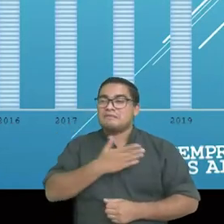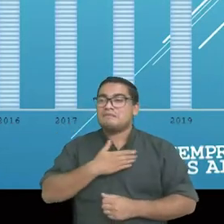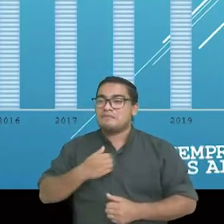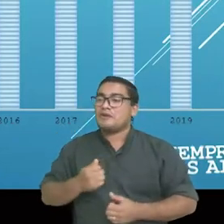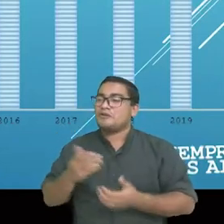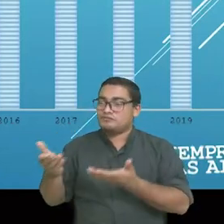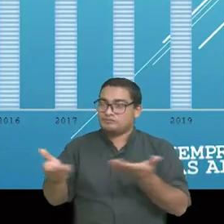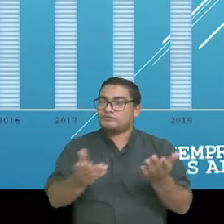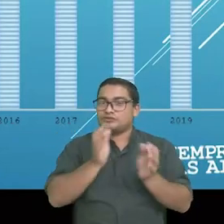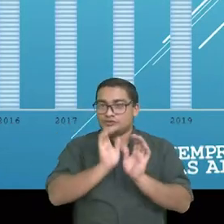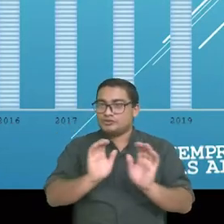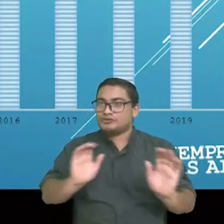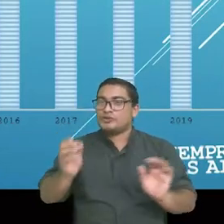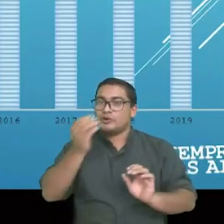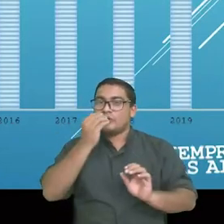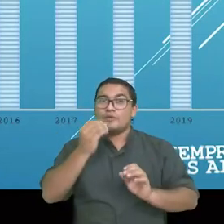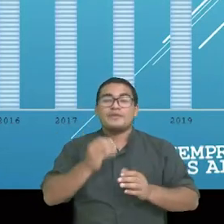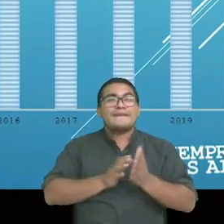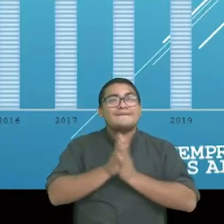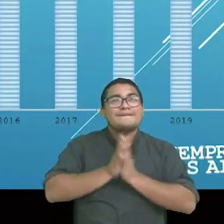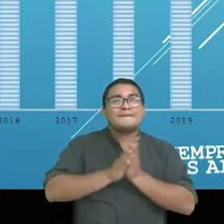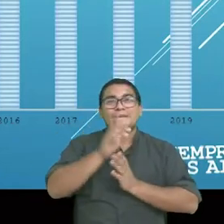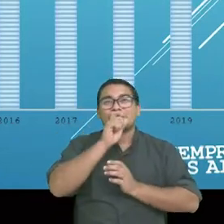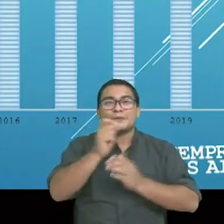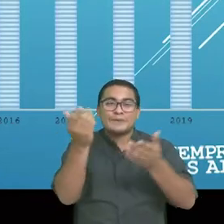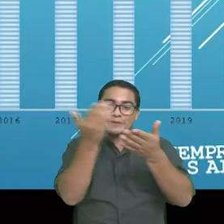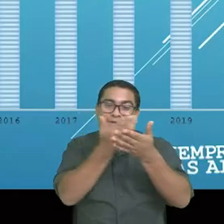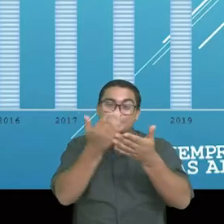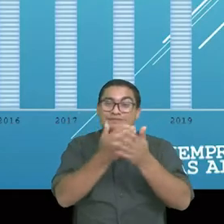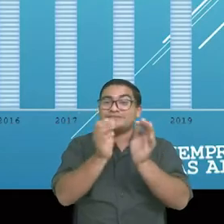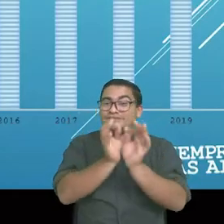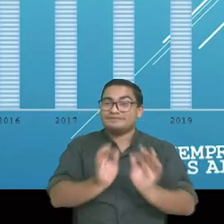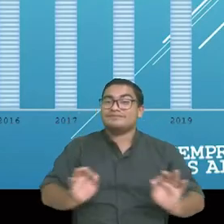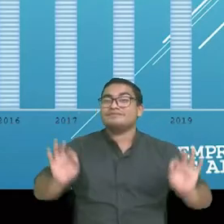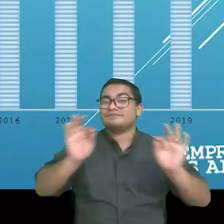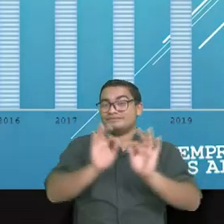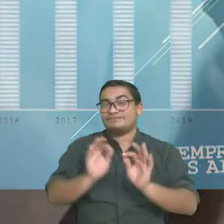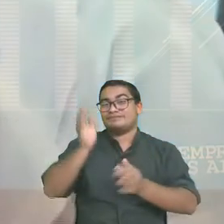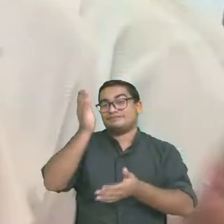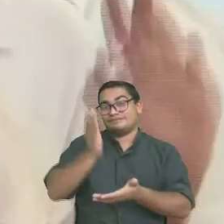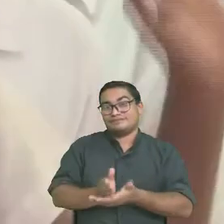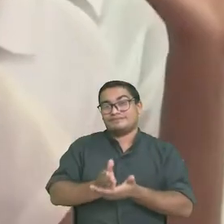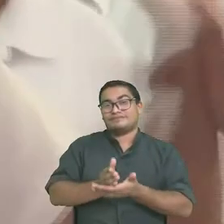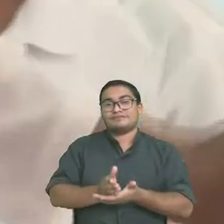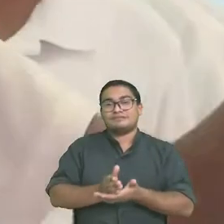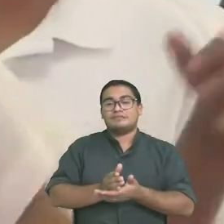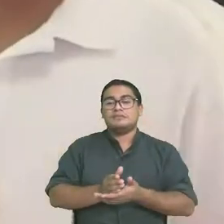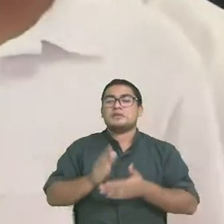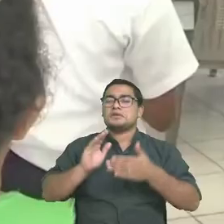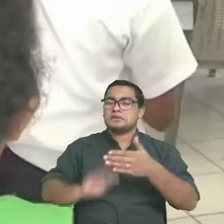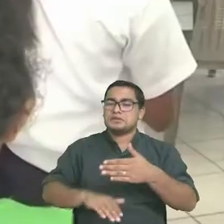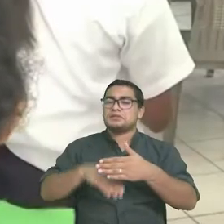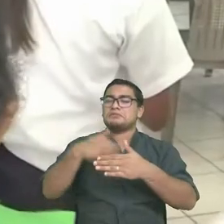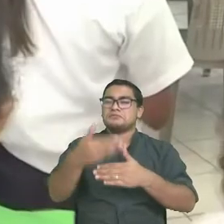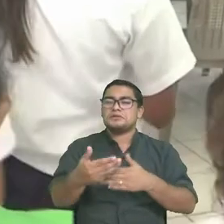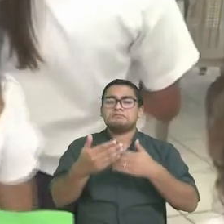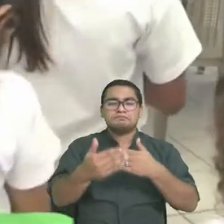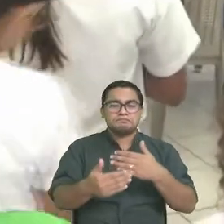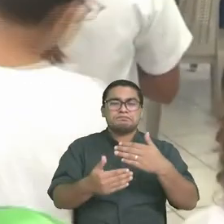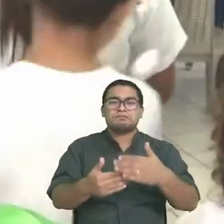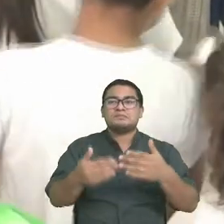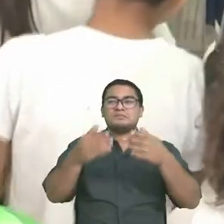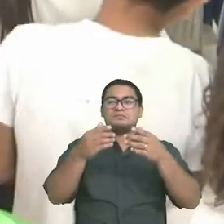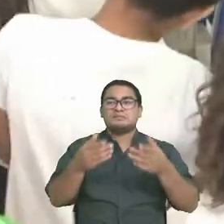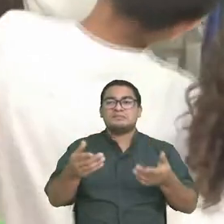las niñas y los niños, este fue un factor definitivamente decidido. Y luego de eso, pues, hemos venido dignificando